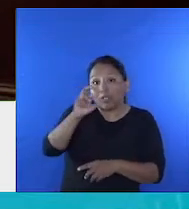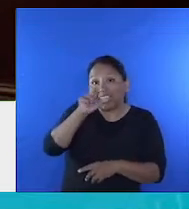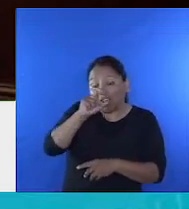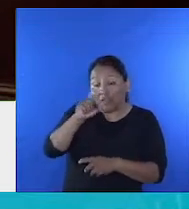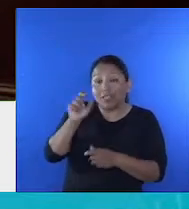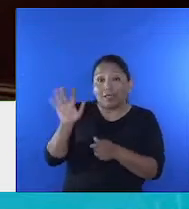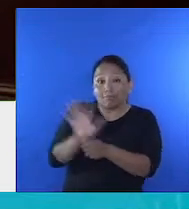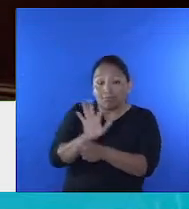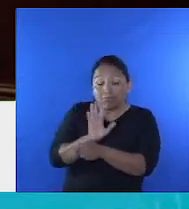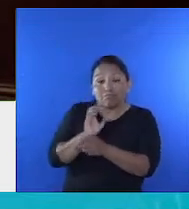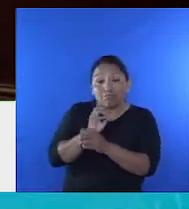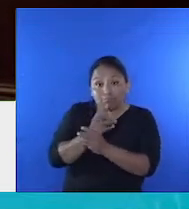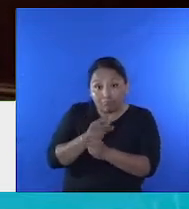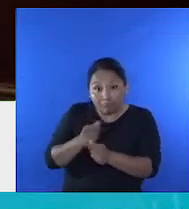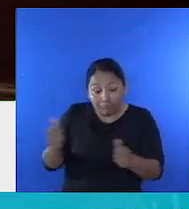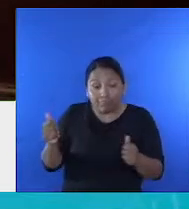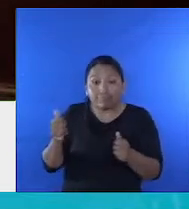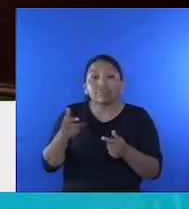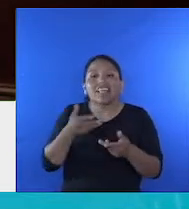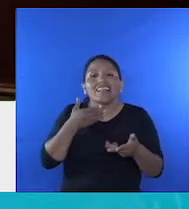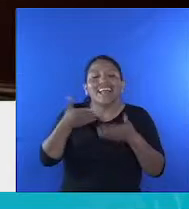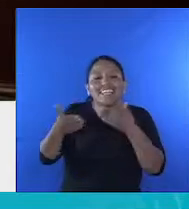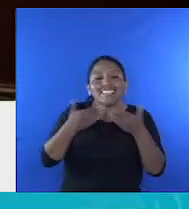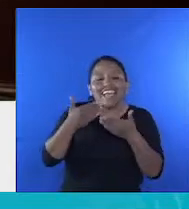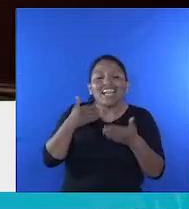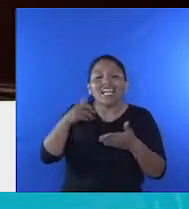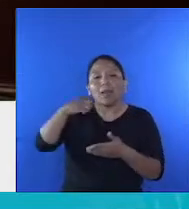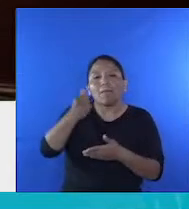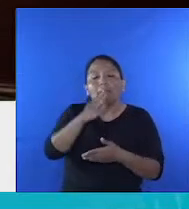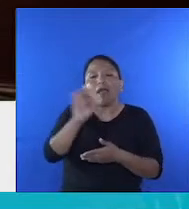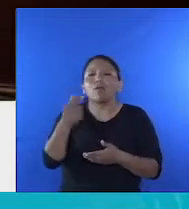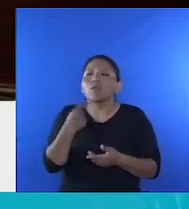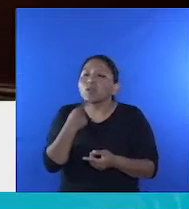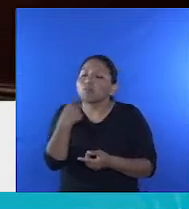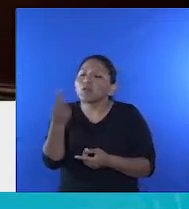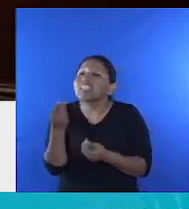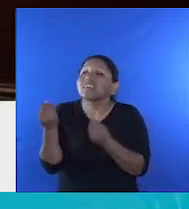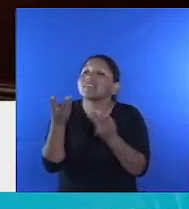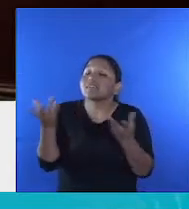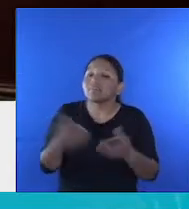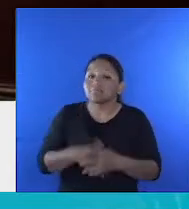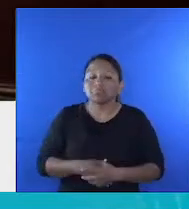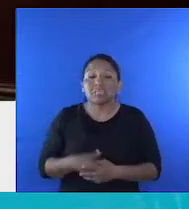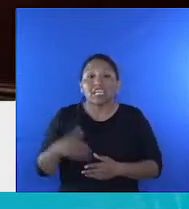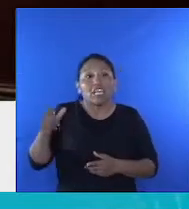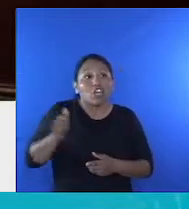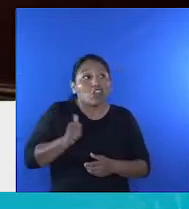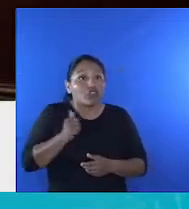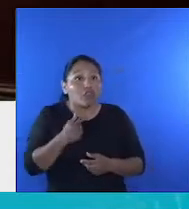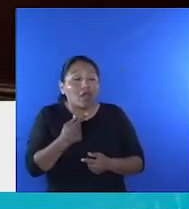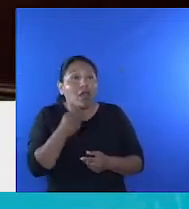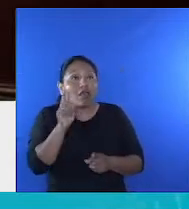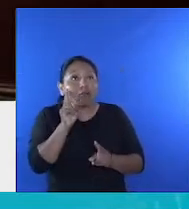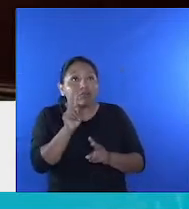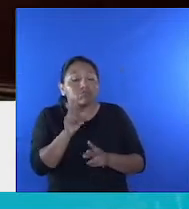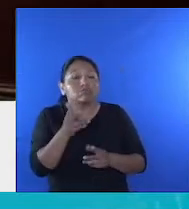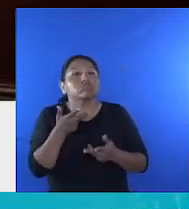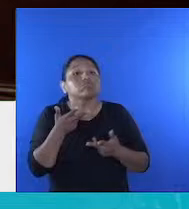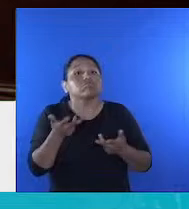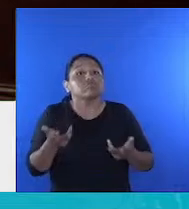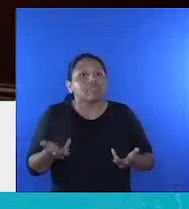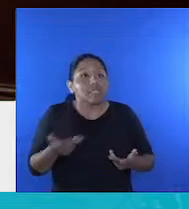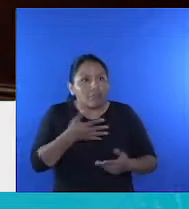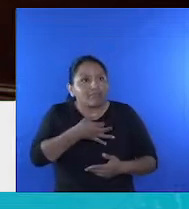esta película, en la charla que se da después, Pablo Basel dice que le pregunta, ¿y qué les pareció? Y los soldados conscriptos que habían ido a ver la película le